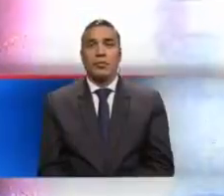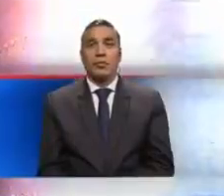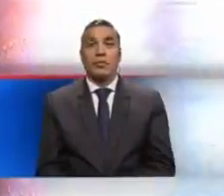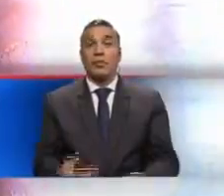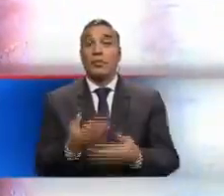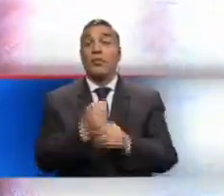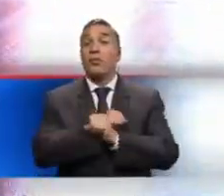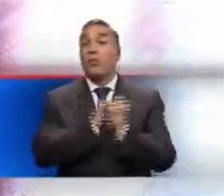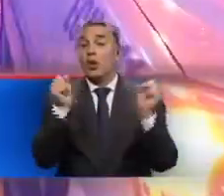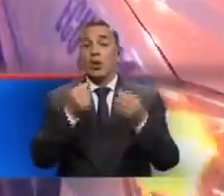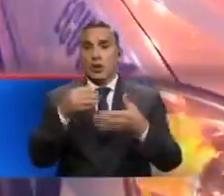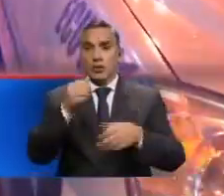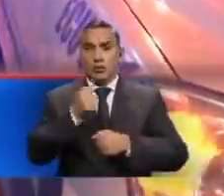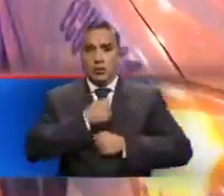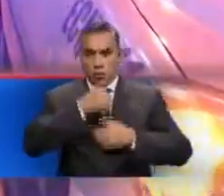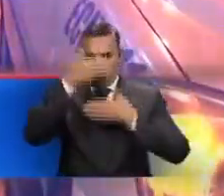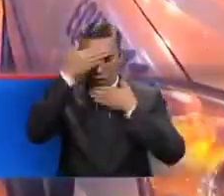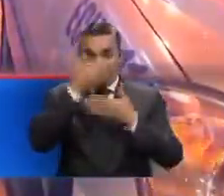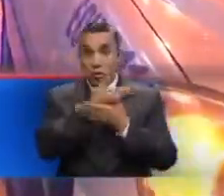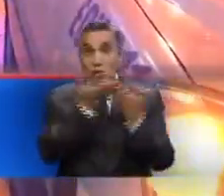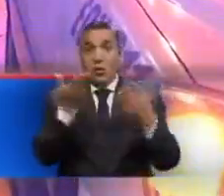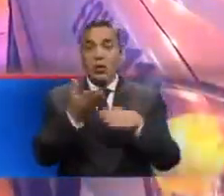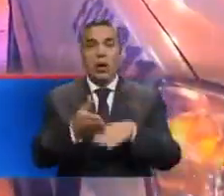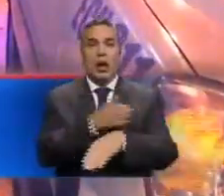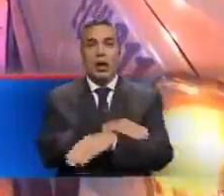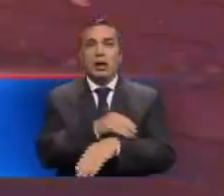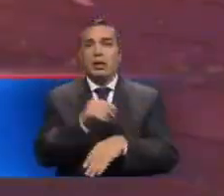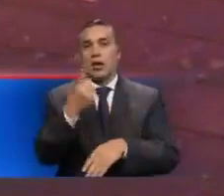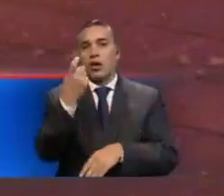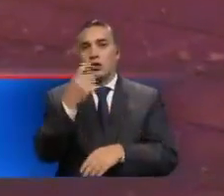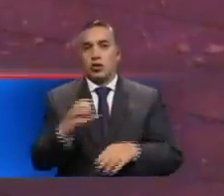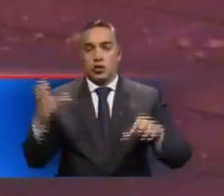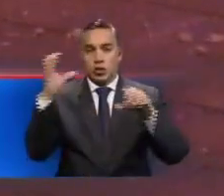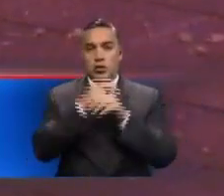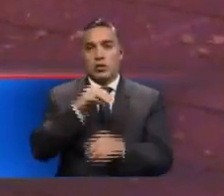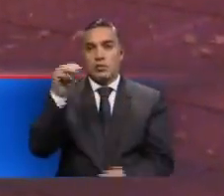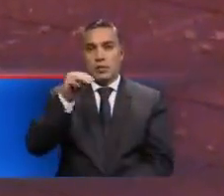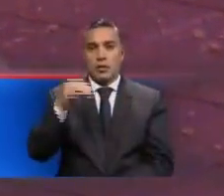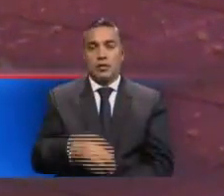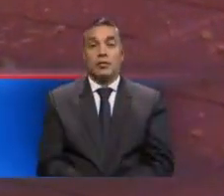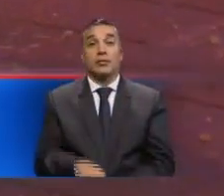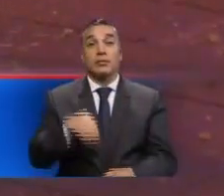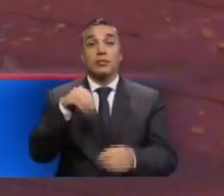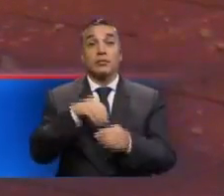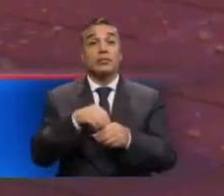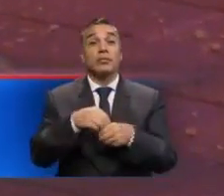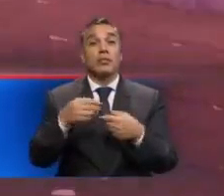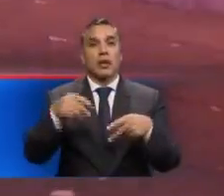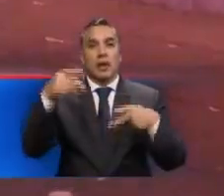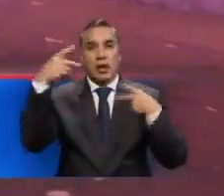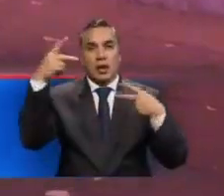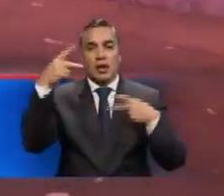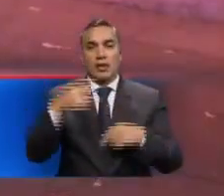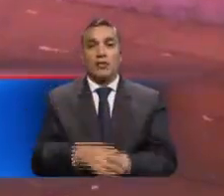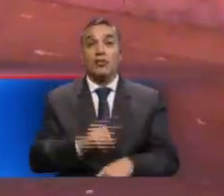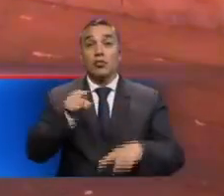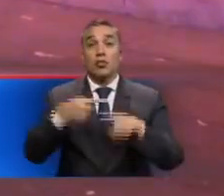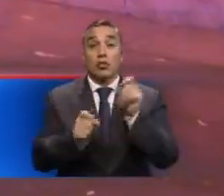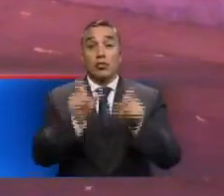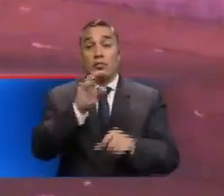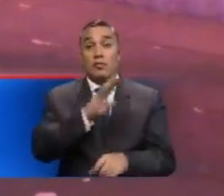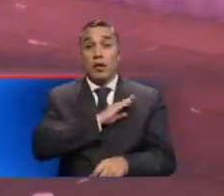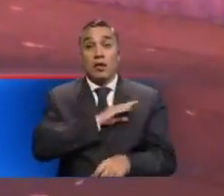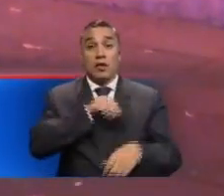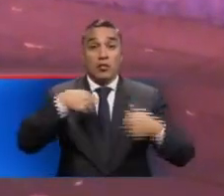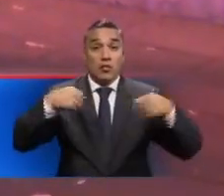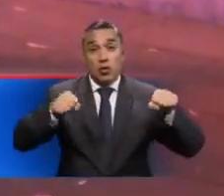El atentado terrorista ocurrió antes de las 23 horas de este martes en la Ciudadela Kennedy, cuando delincuentes